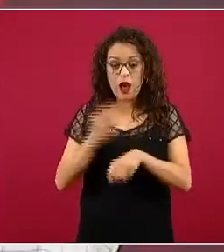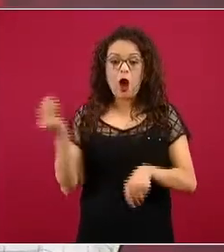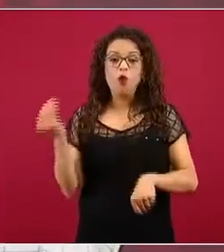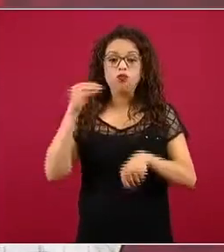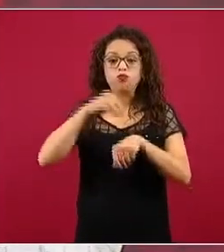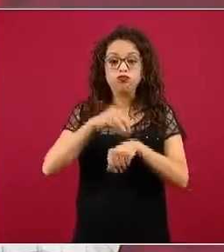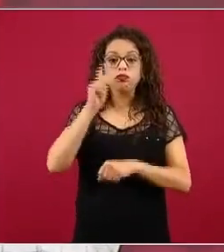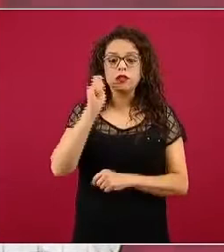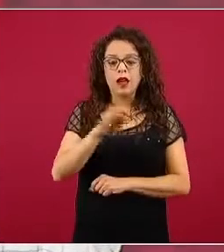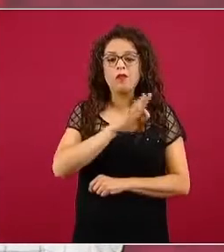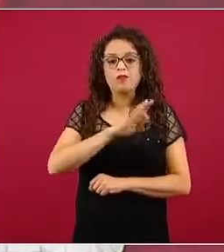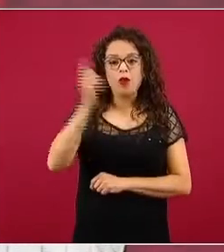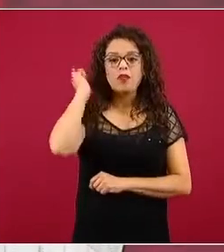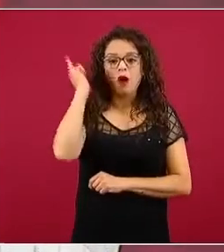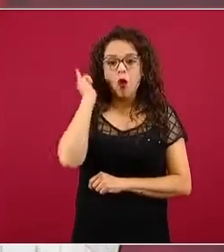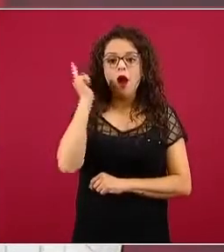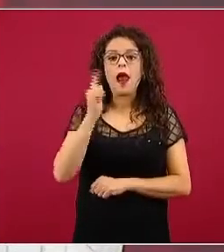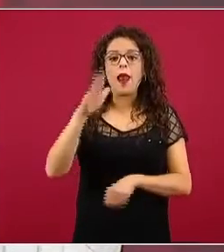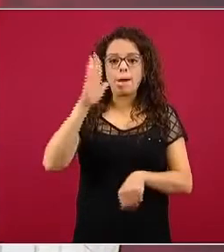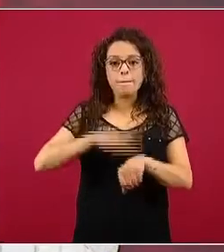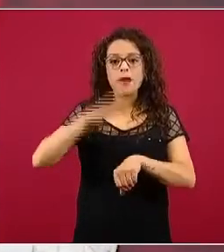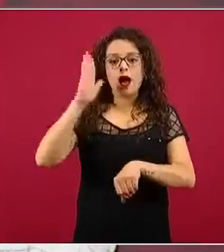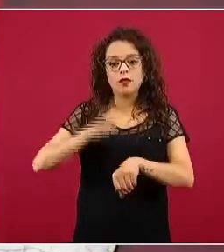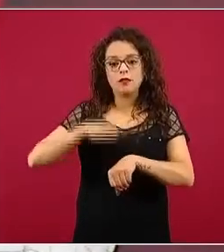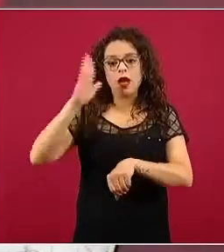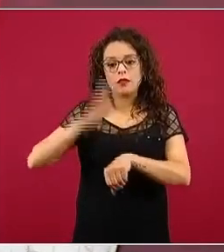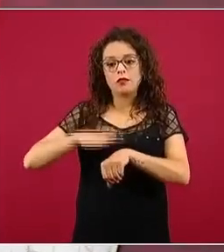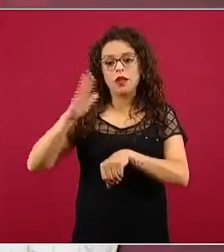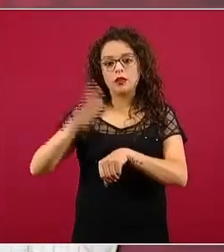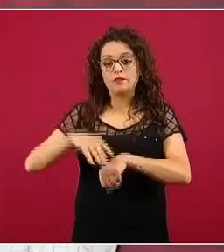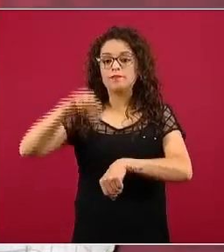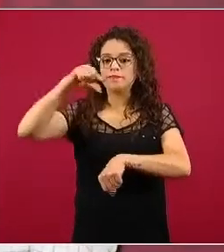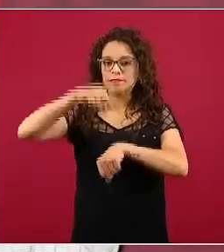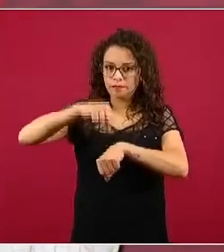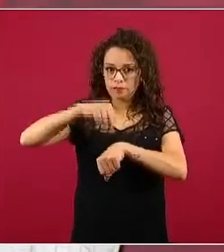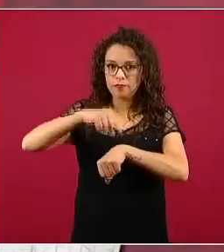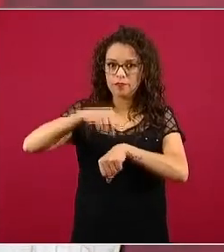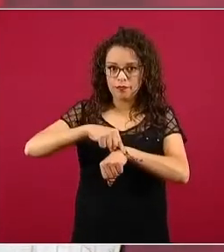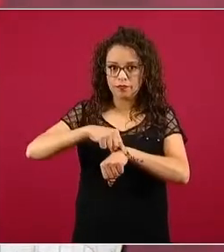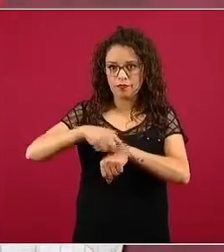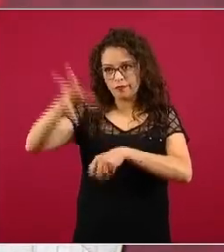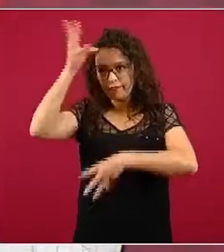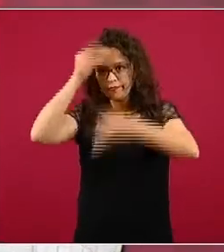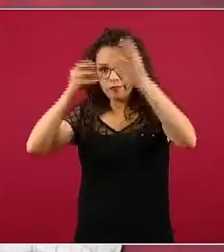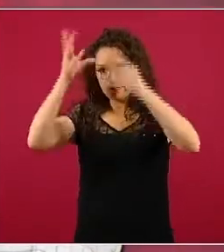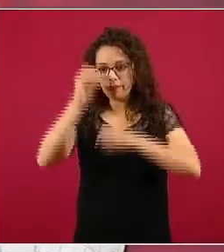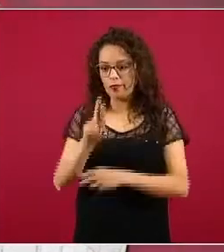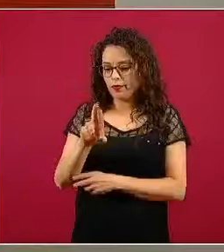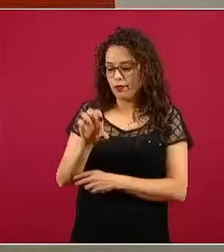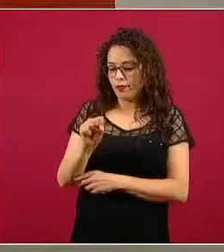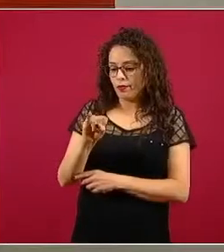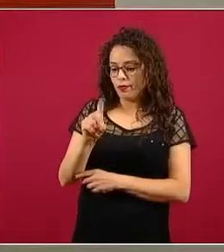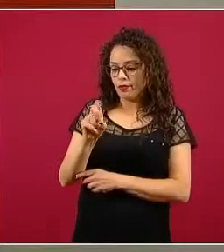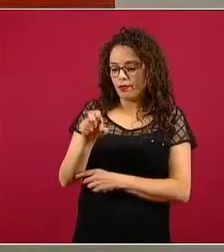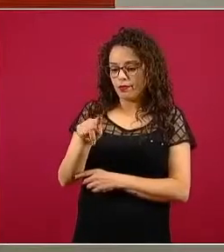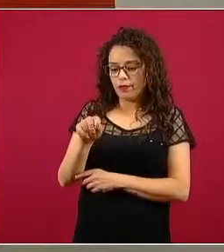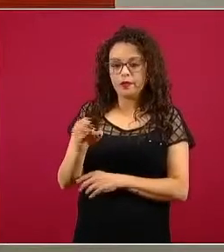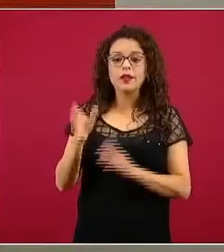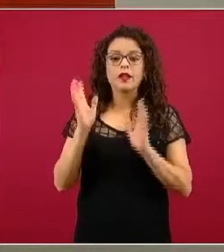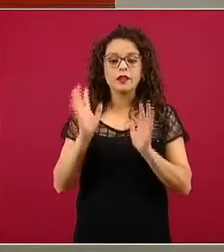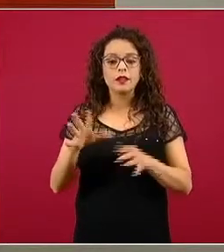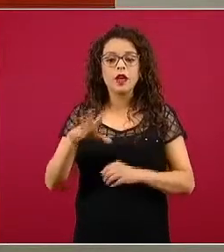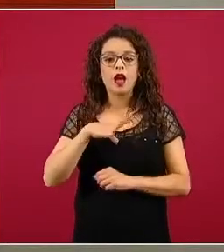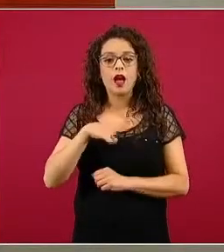poder incrementar en su momento la cantidad de médicos residentes que están llevando a cabo ya